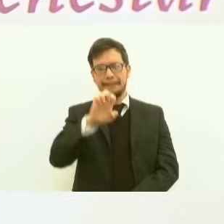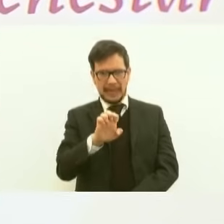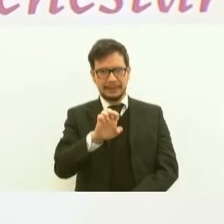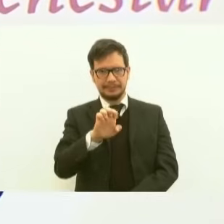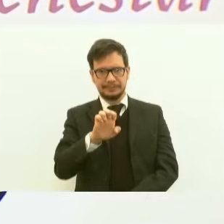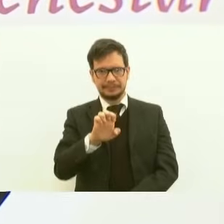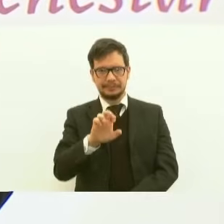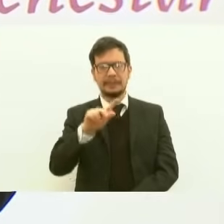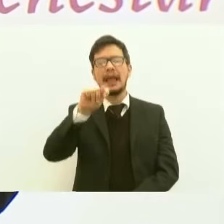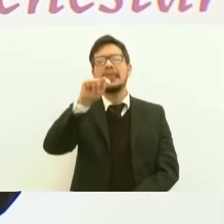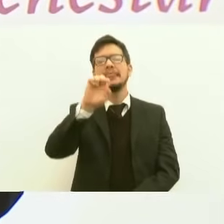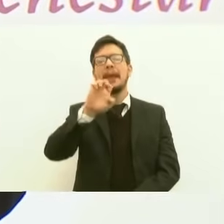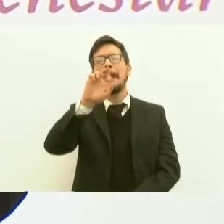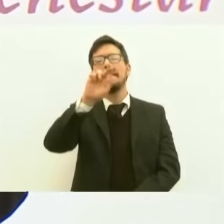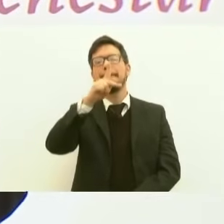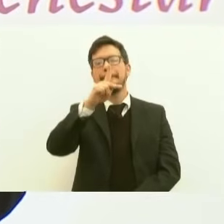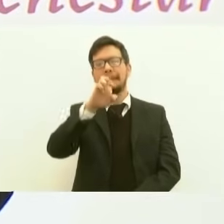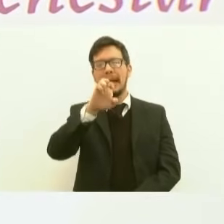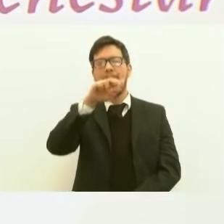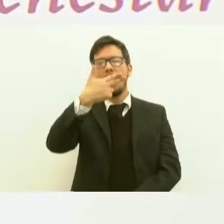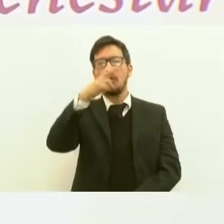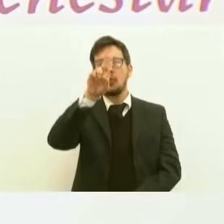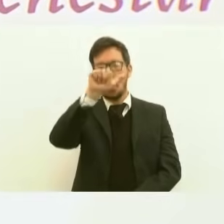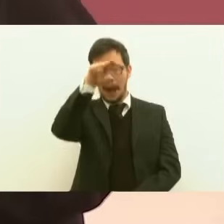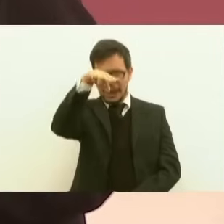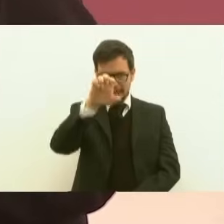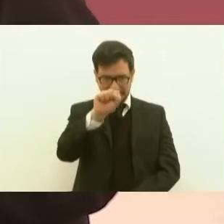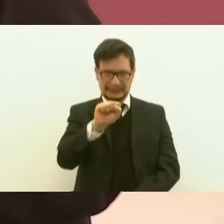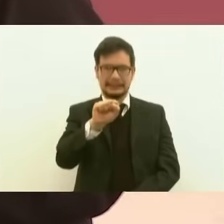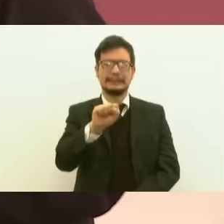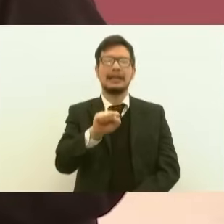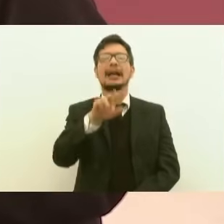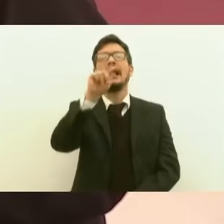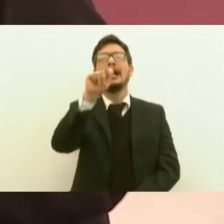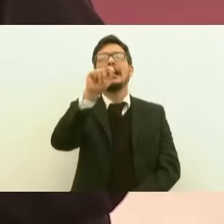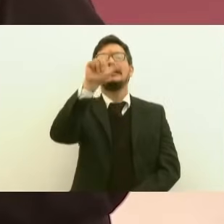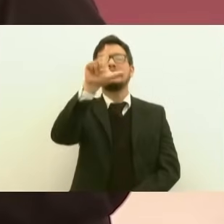Tepehuanes, Tlahualilo y Nuevo Ideal.